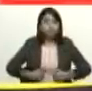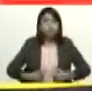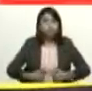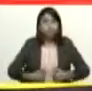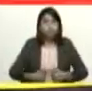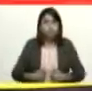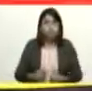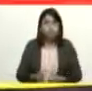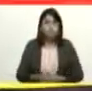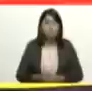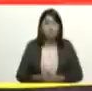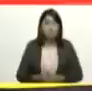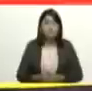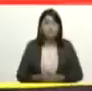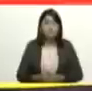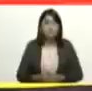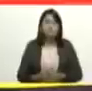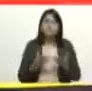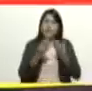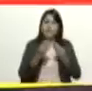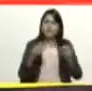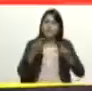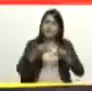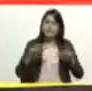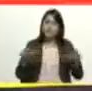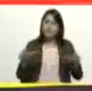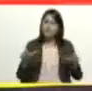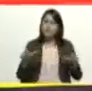habla. Mucha gente